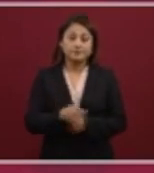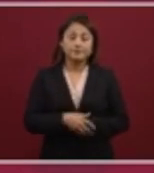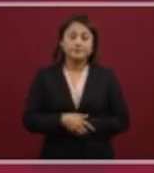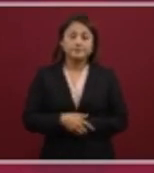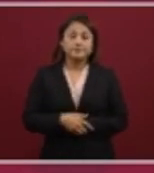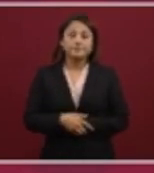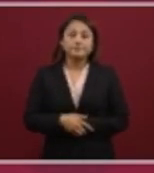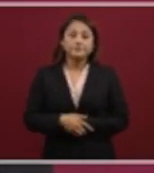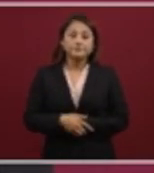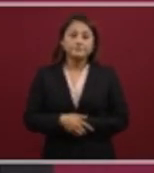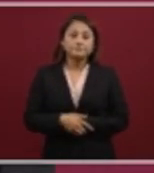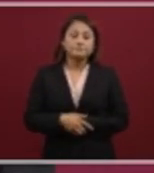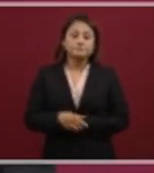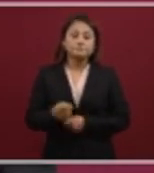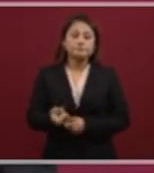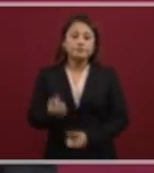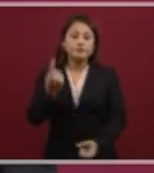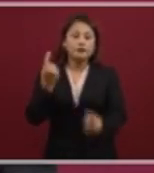argumentar siempre